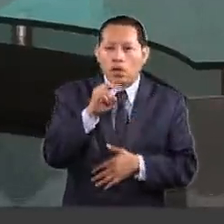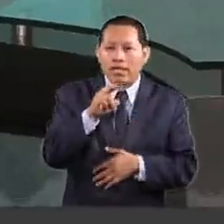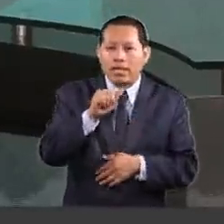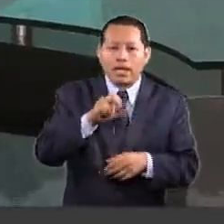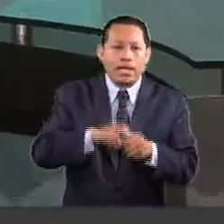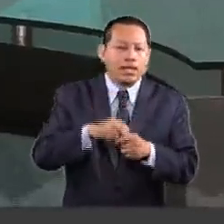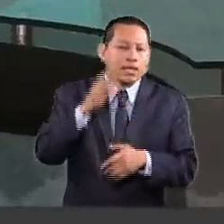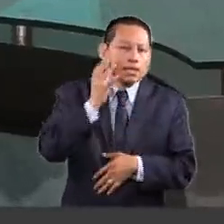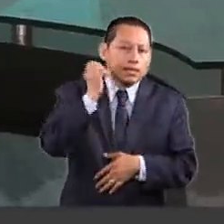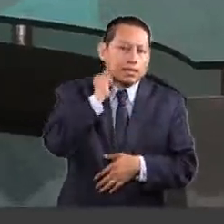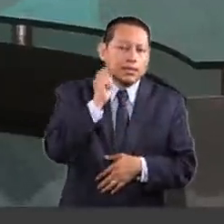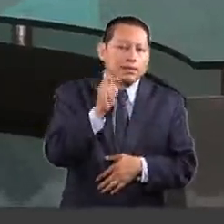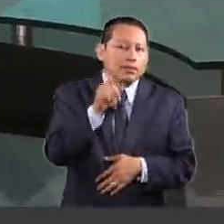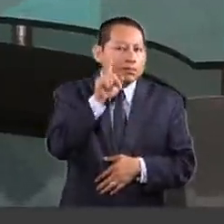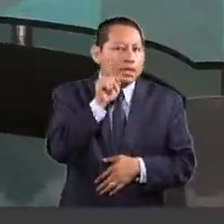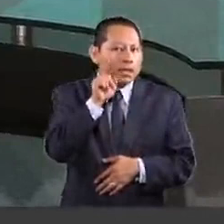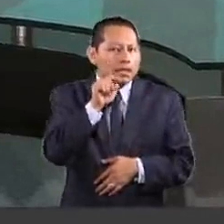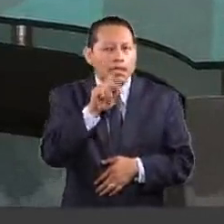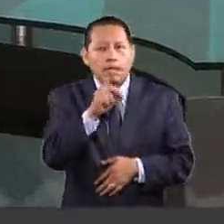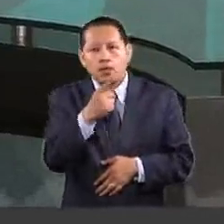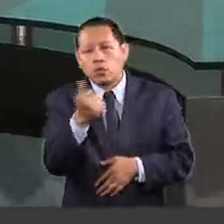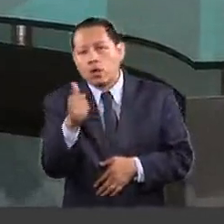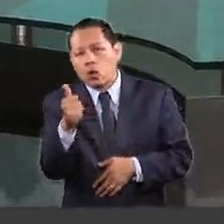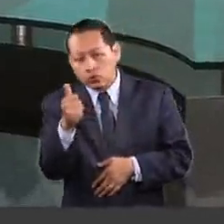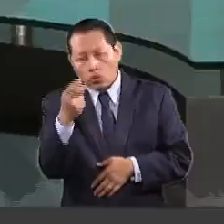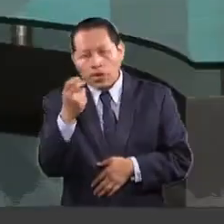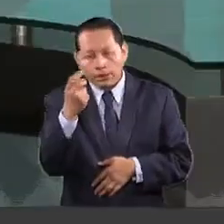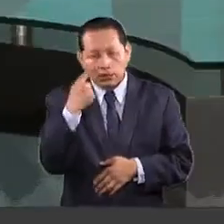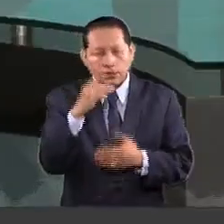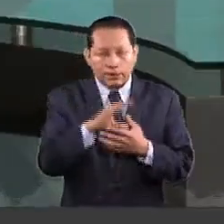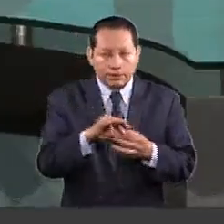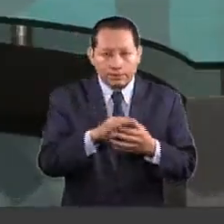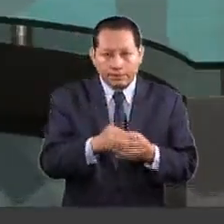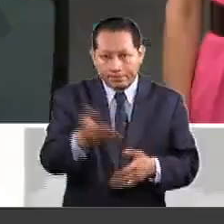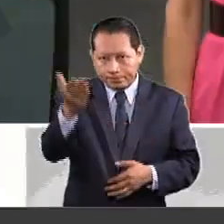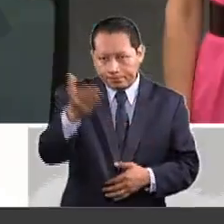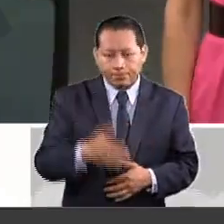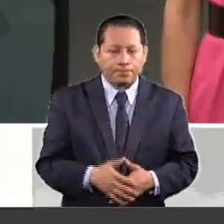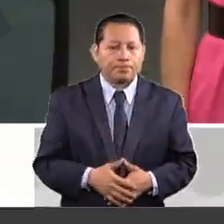están programados para el día de mañana, 31 de agosto. Adelante, Elizabeth.